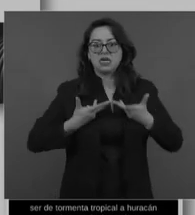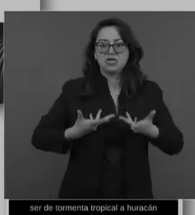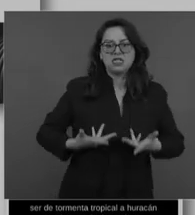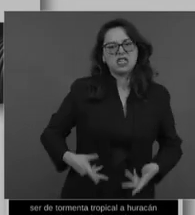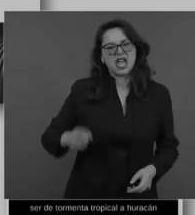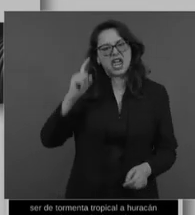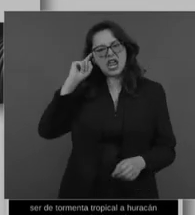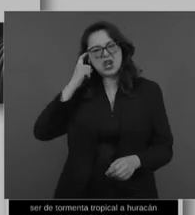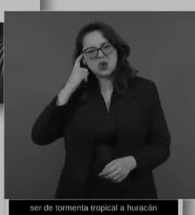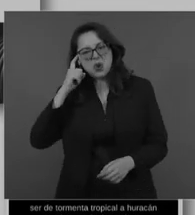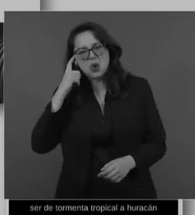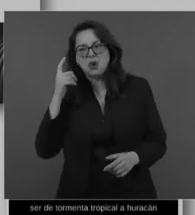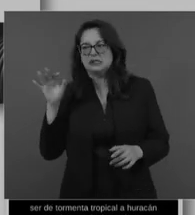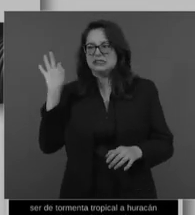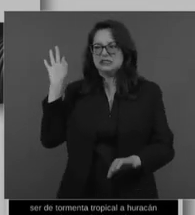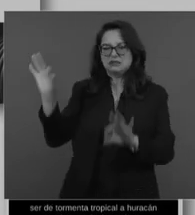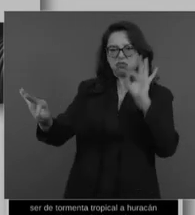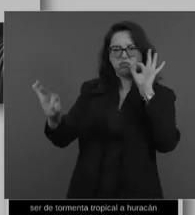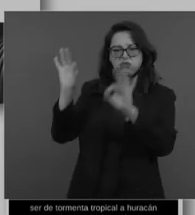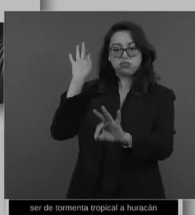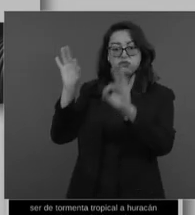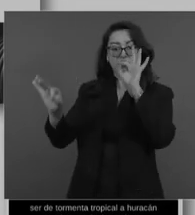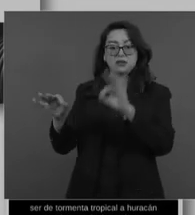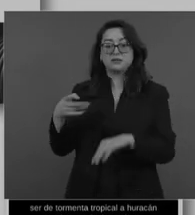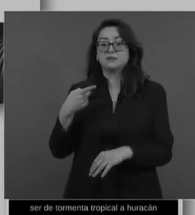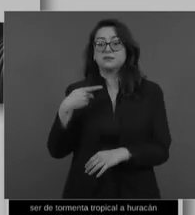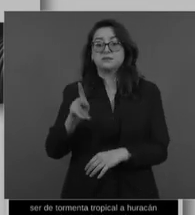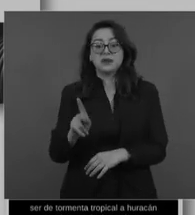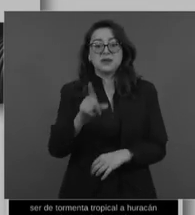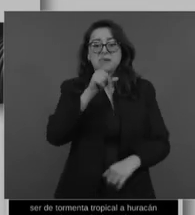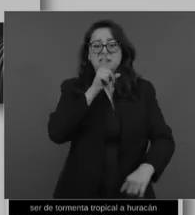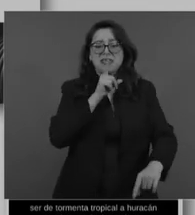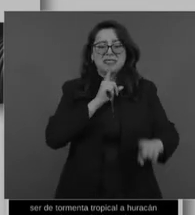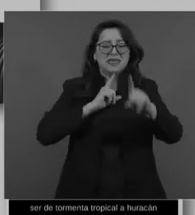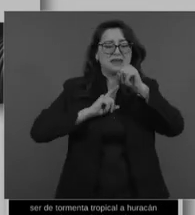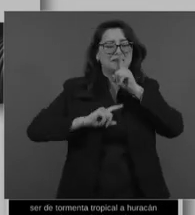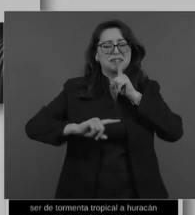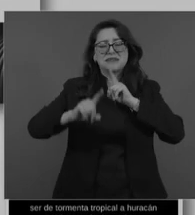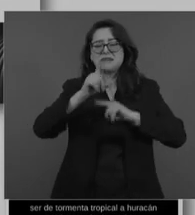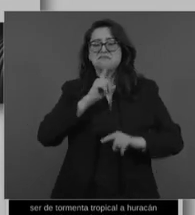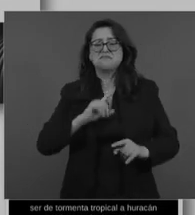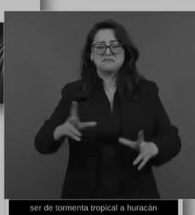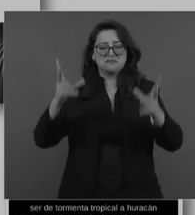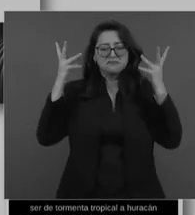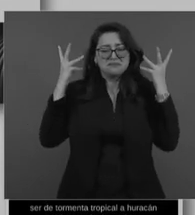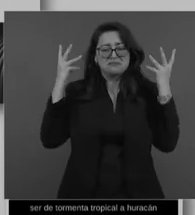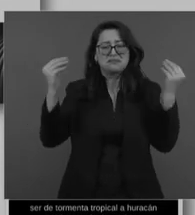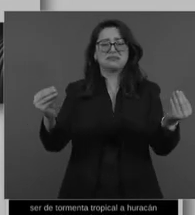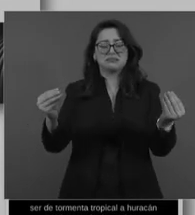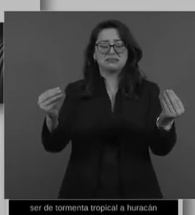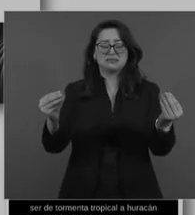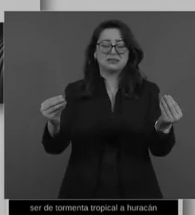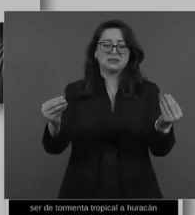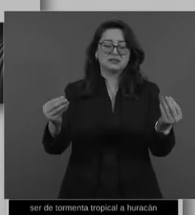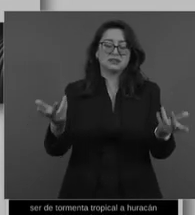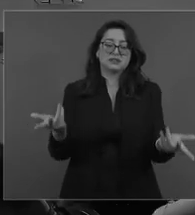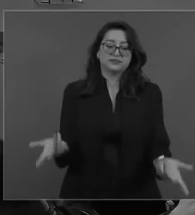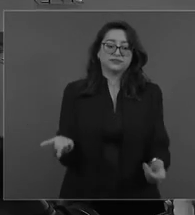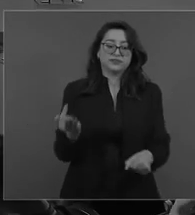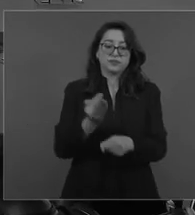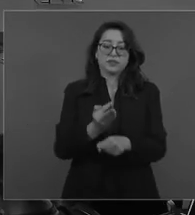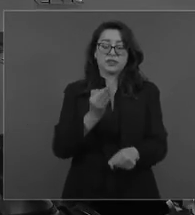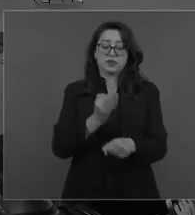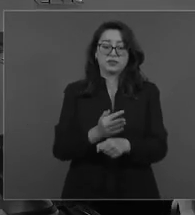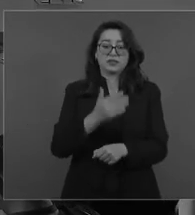gobierno, con mentiras de todo tipo. Presentamos aquí en la sección Quienes quieren